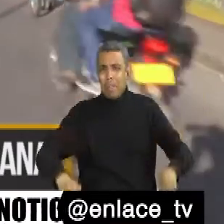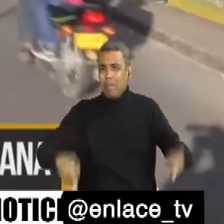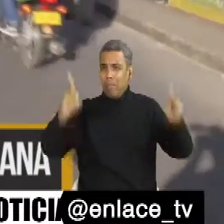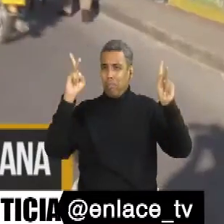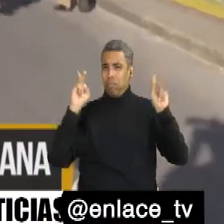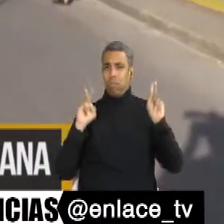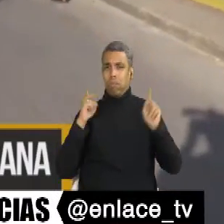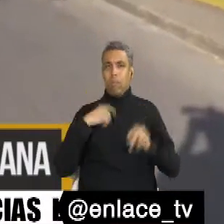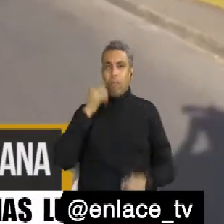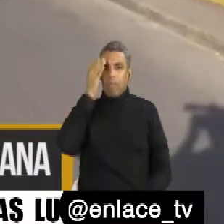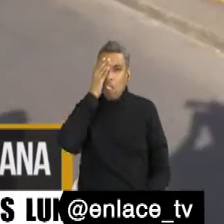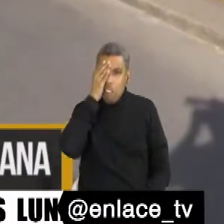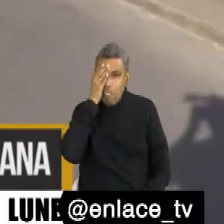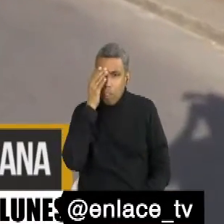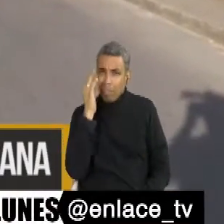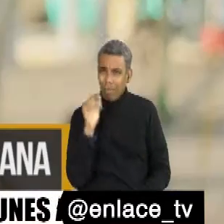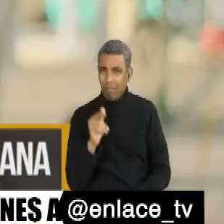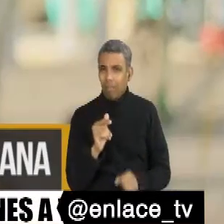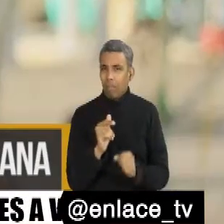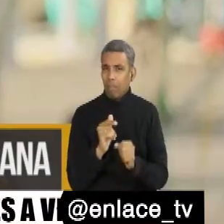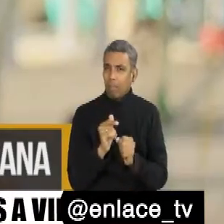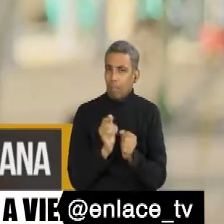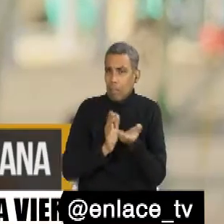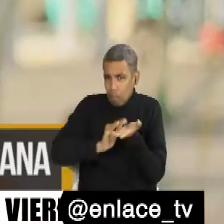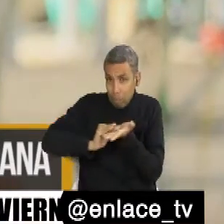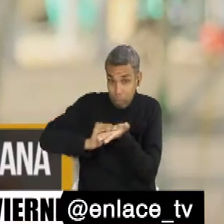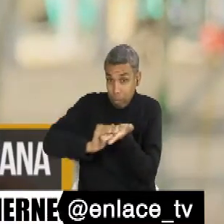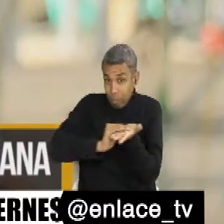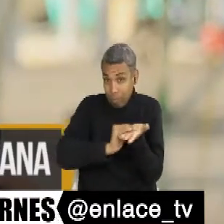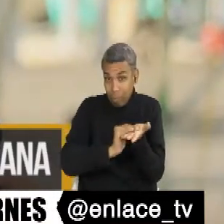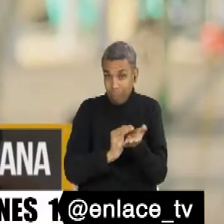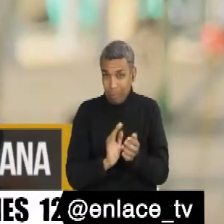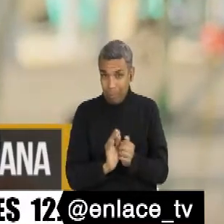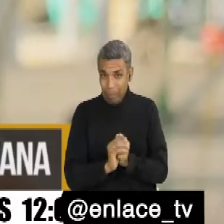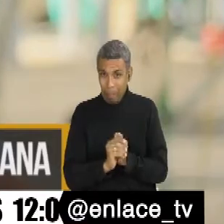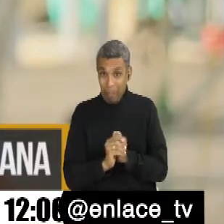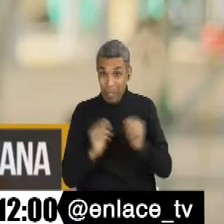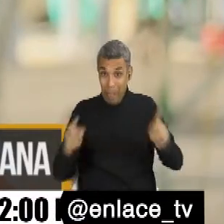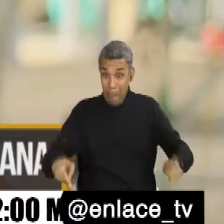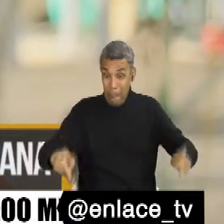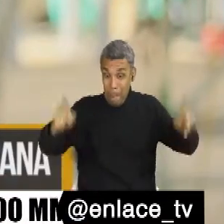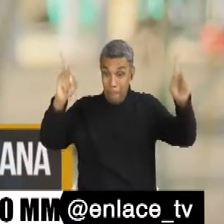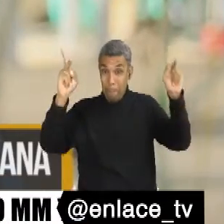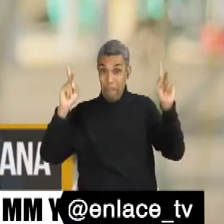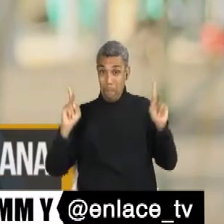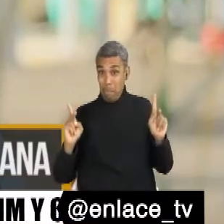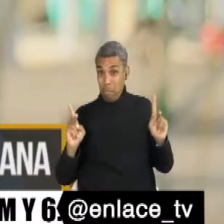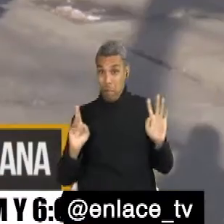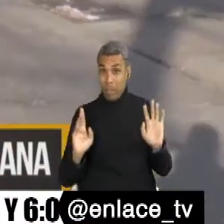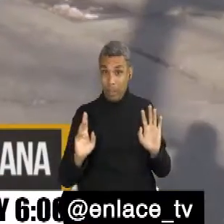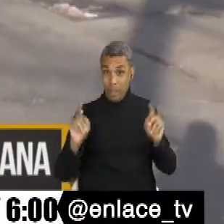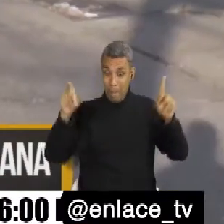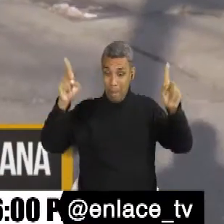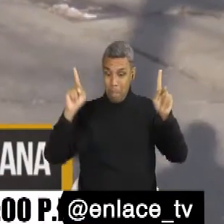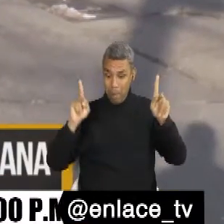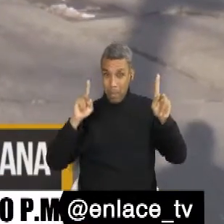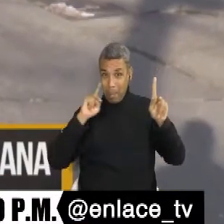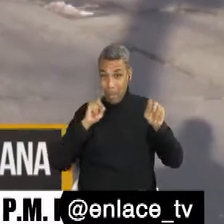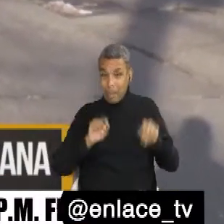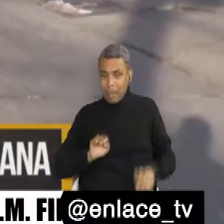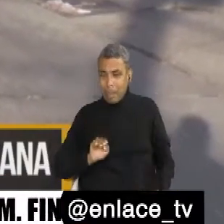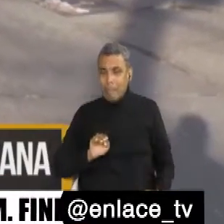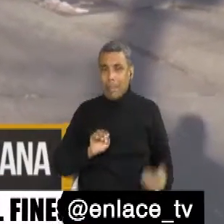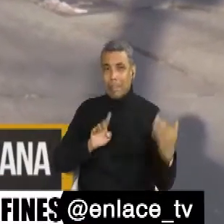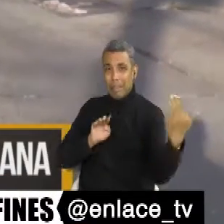trabajos en la vía por el deterioro de la misma. Lo que vamos a cerrar es el acceso al puente, por ambos sentidos. No vamos a cerrar